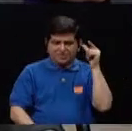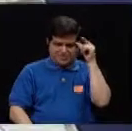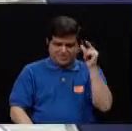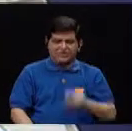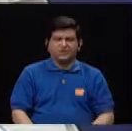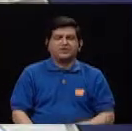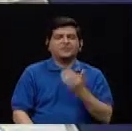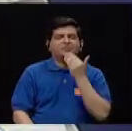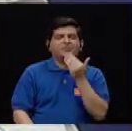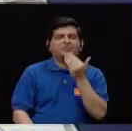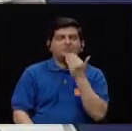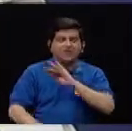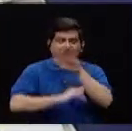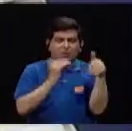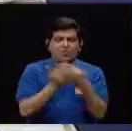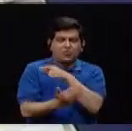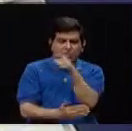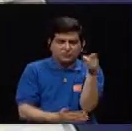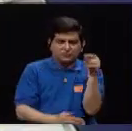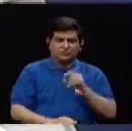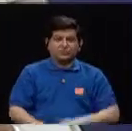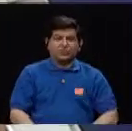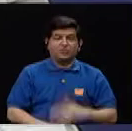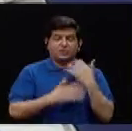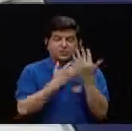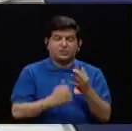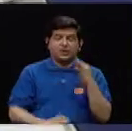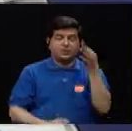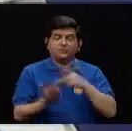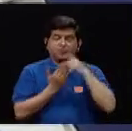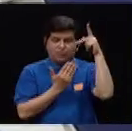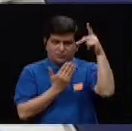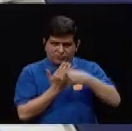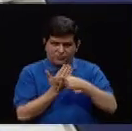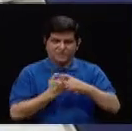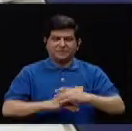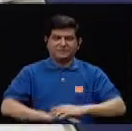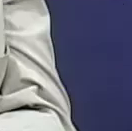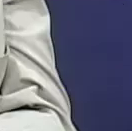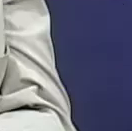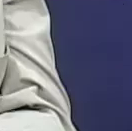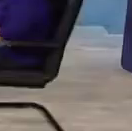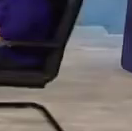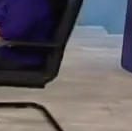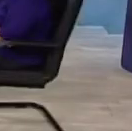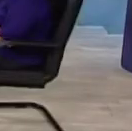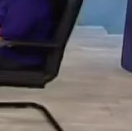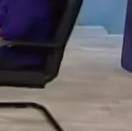supuesto, agradecidos con todos ustedes, los esperamos en nuestro próximo espacio.